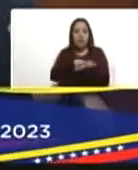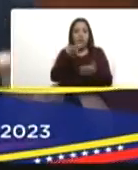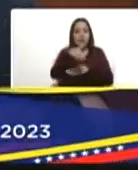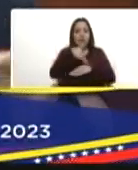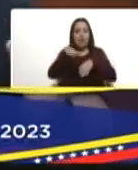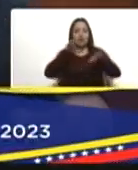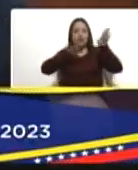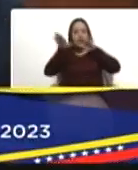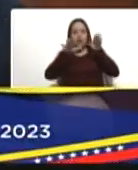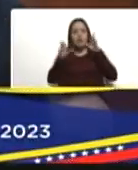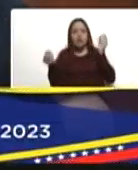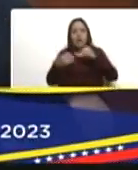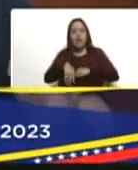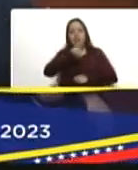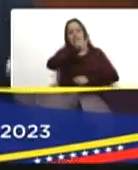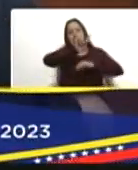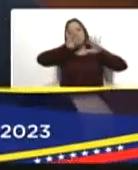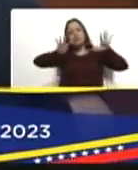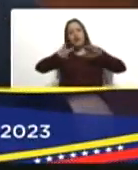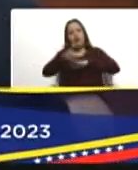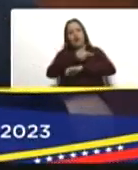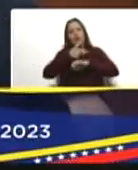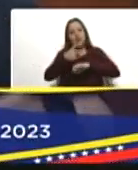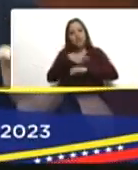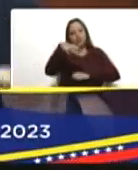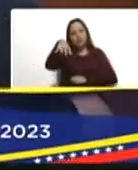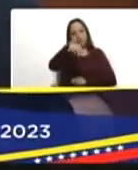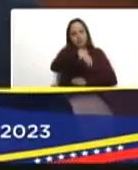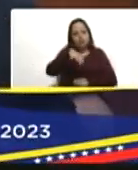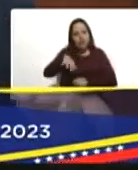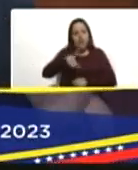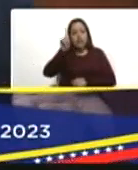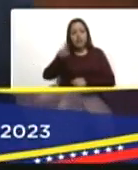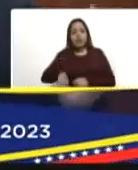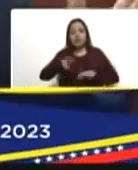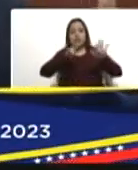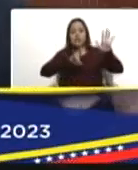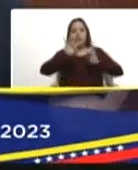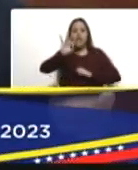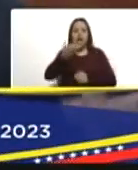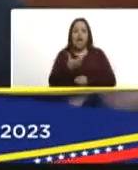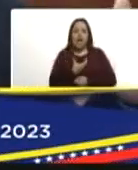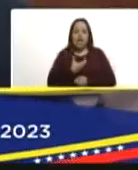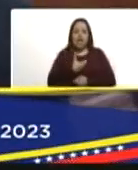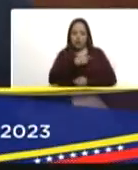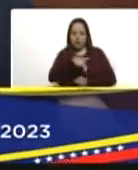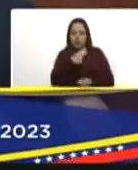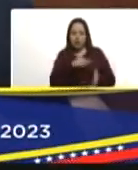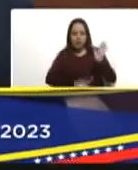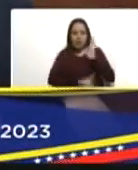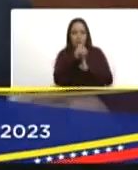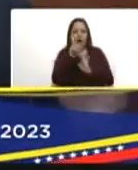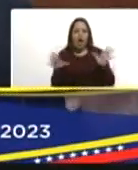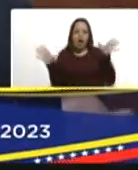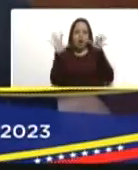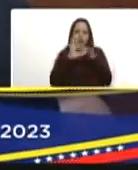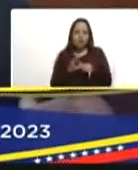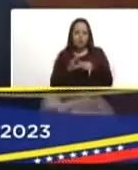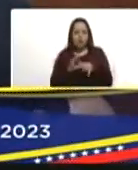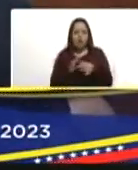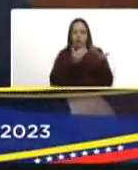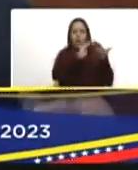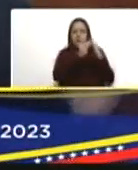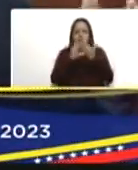19 gobiernos regionales y 73 alcaldías hemos logrado desarrollar junto a las